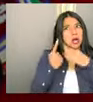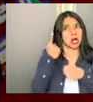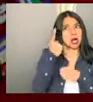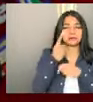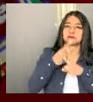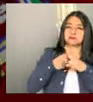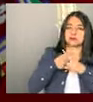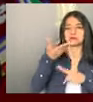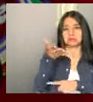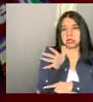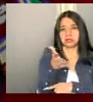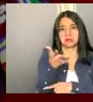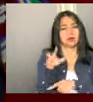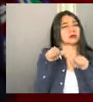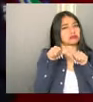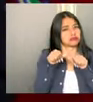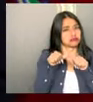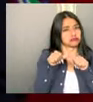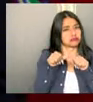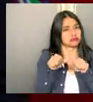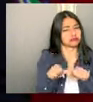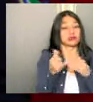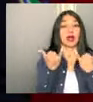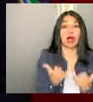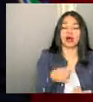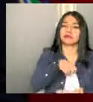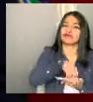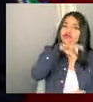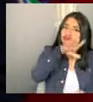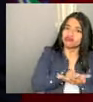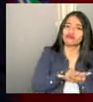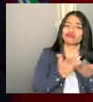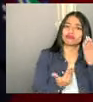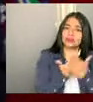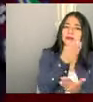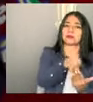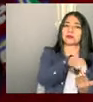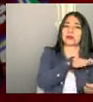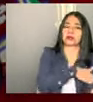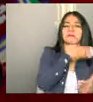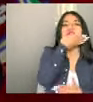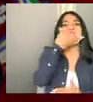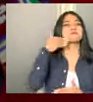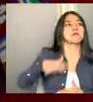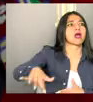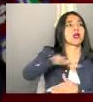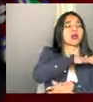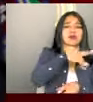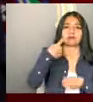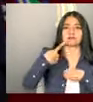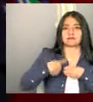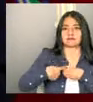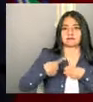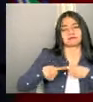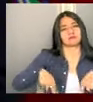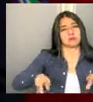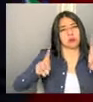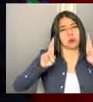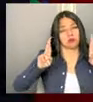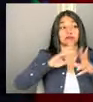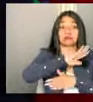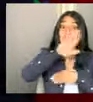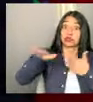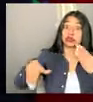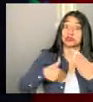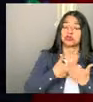y naturalmente plasmar nuevos proyectos que mejoren la ciudad. Creo que todos nos merecemos